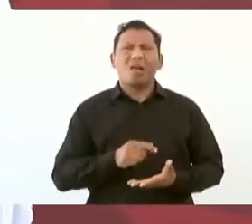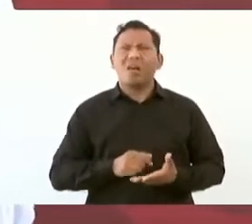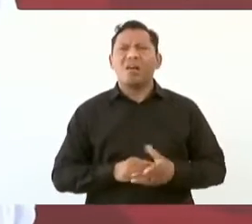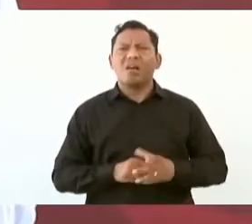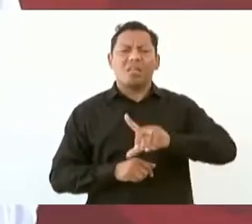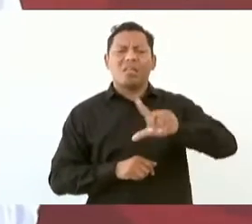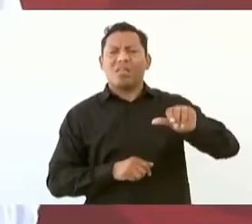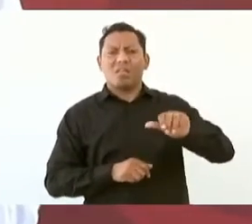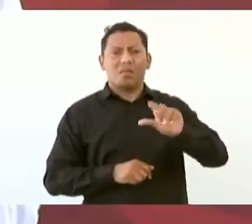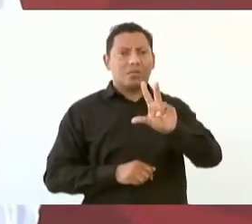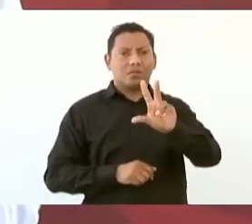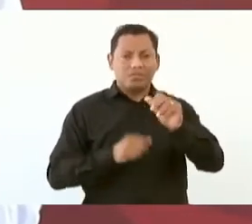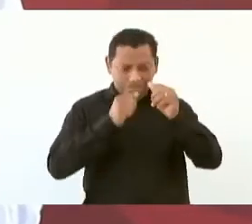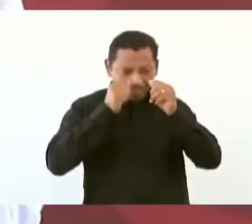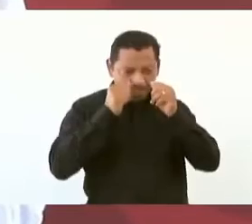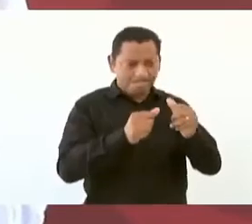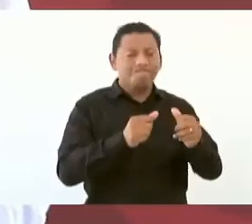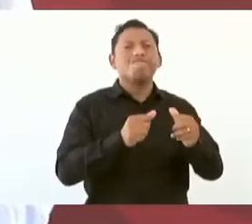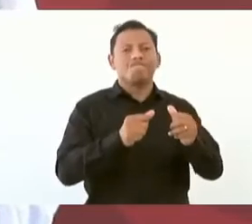cuenta.